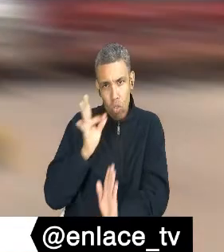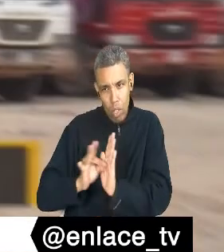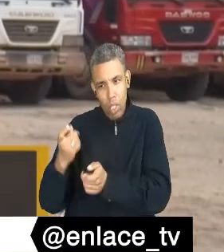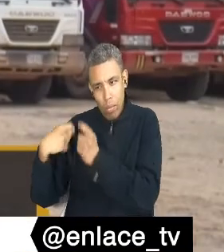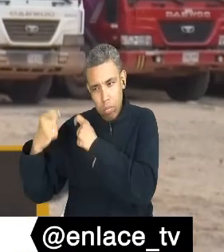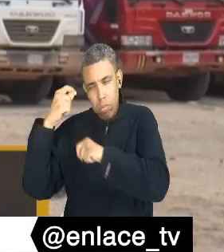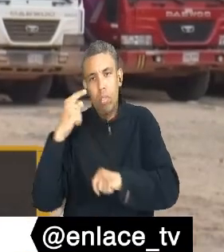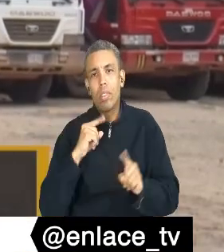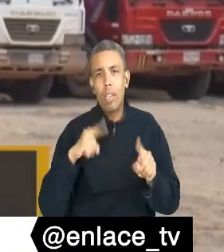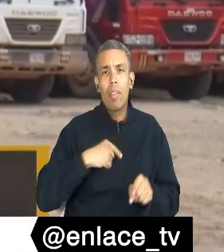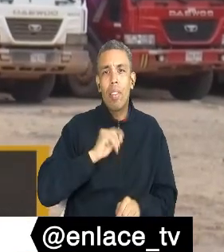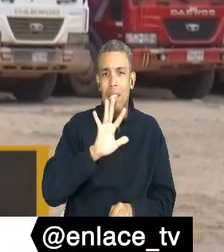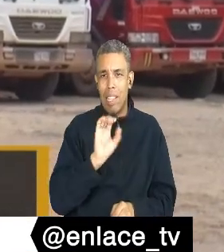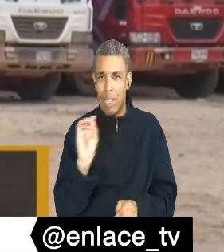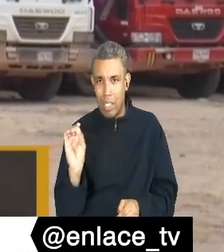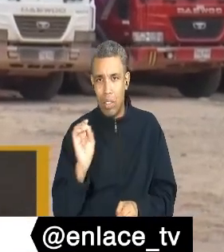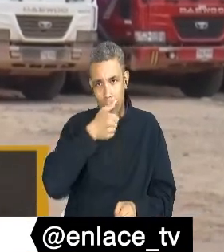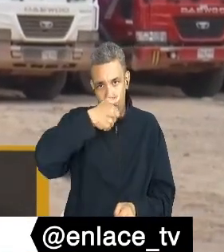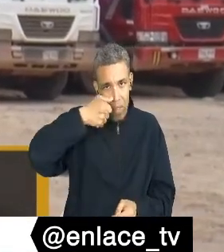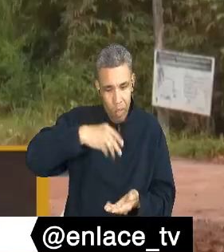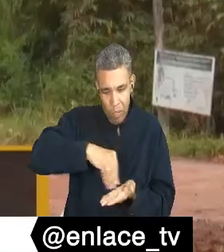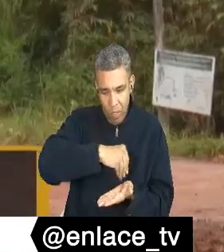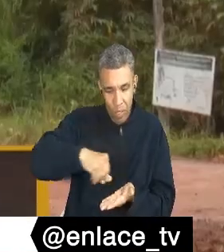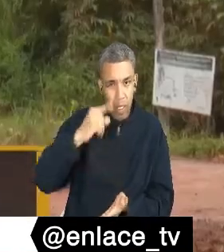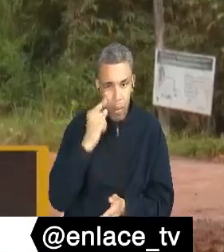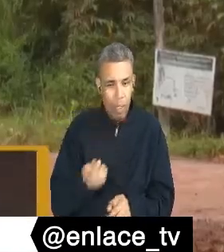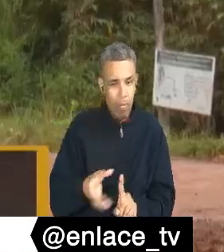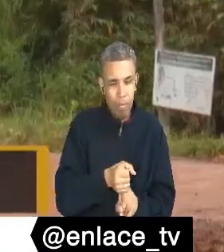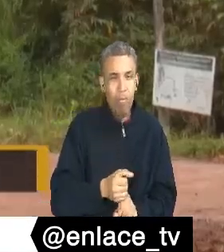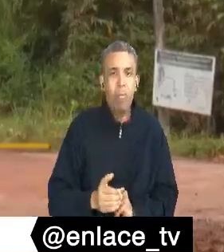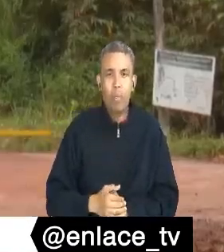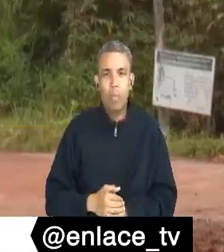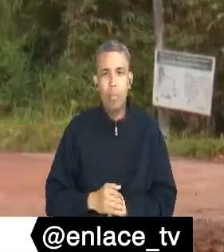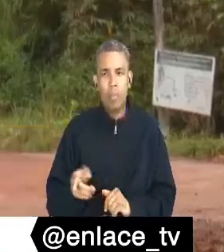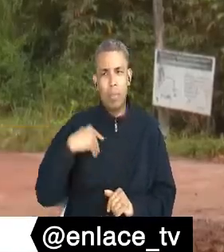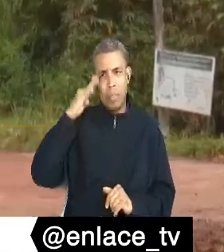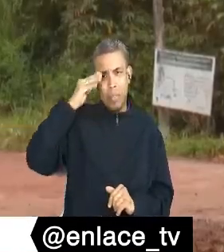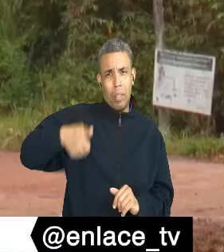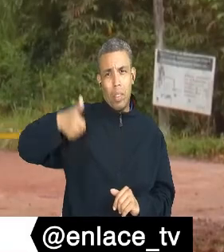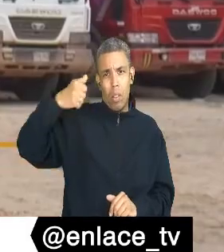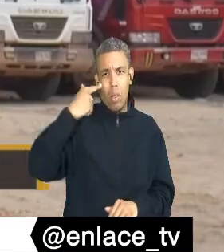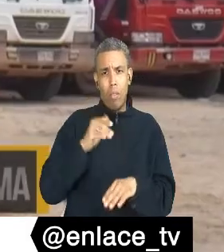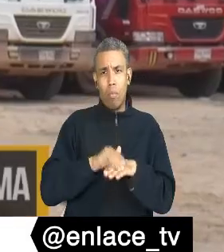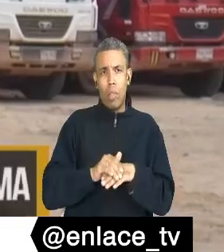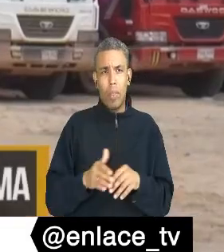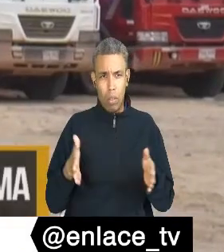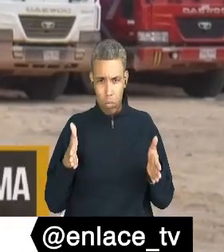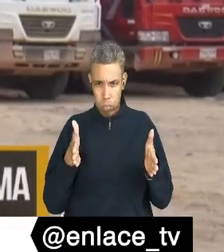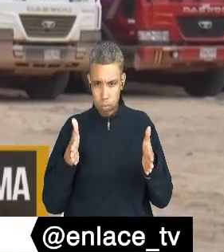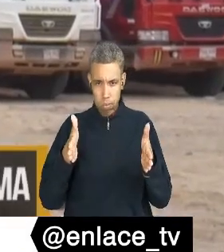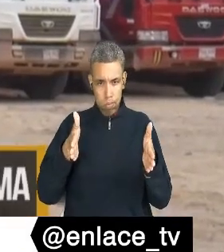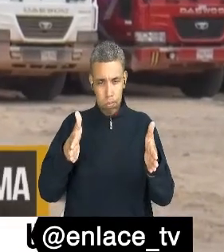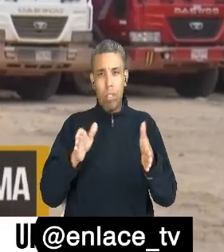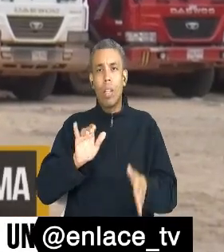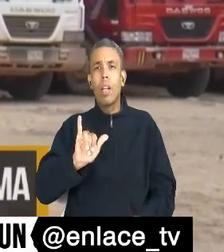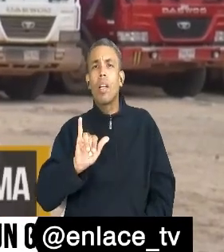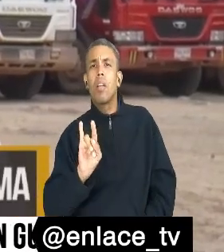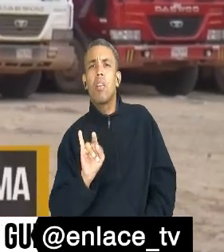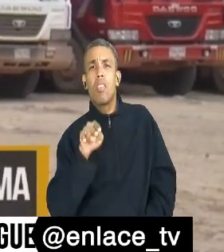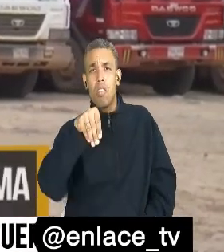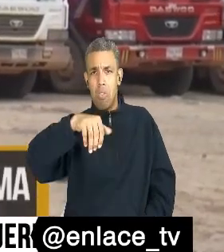Este comerciante local muestra su preocupación por los inconvenientes que se dan en la mega obra denominada Gran Vía Yuma. Hoy vemos unas volquetas que